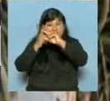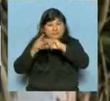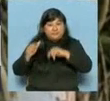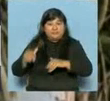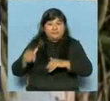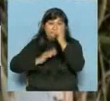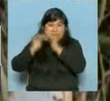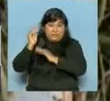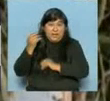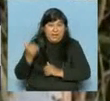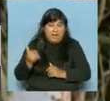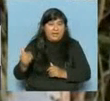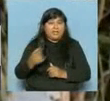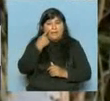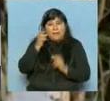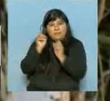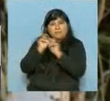está terminada.